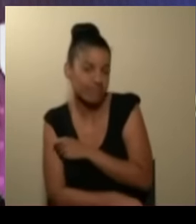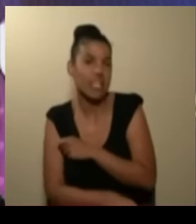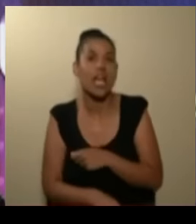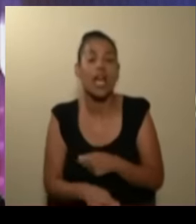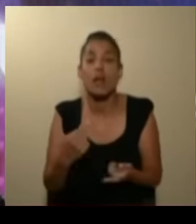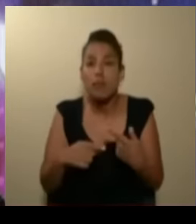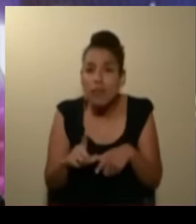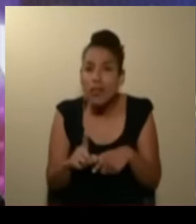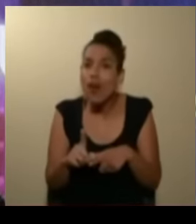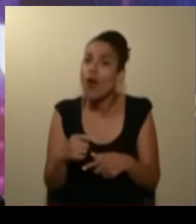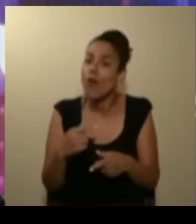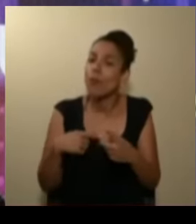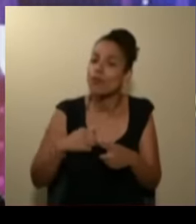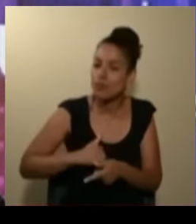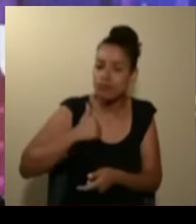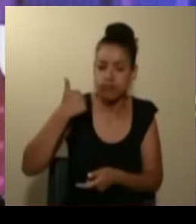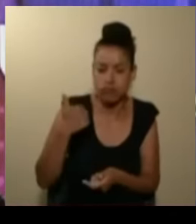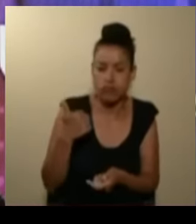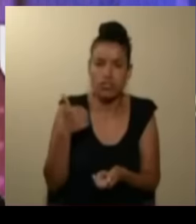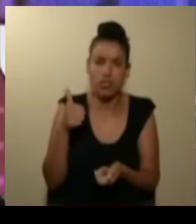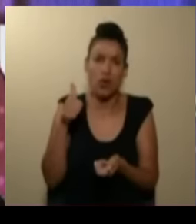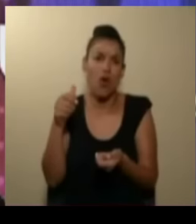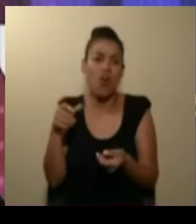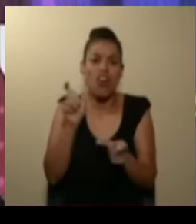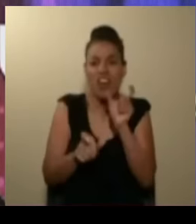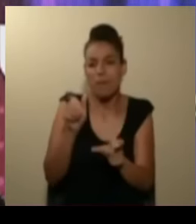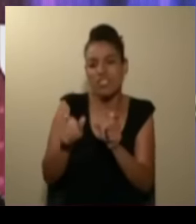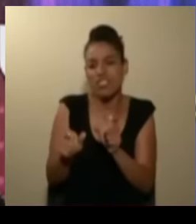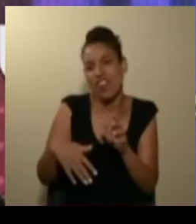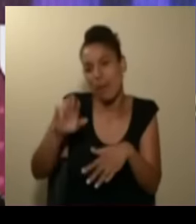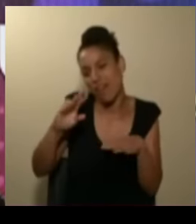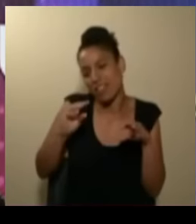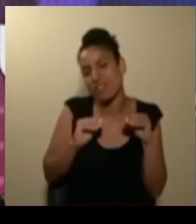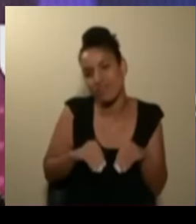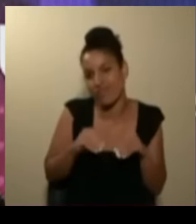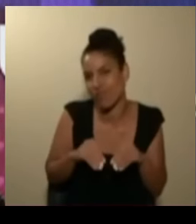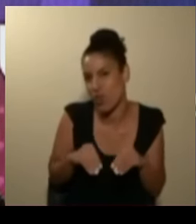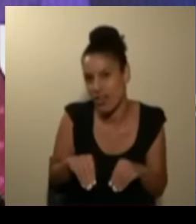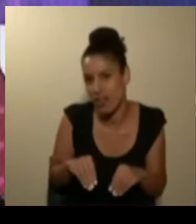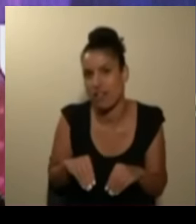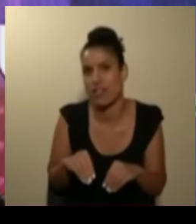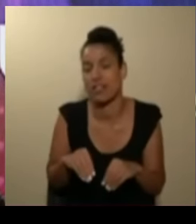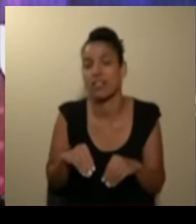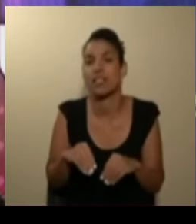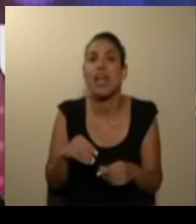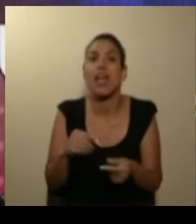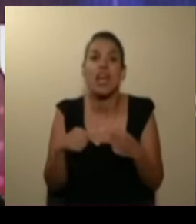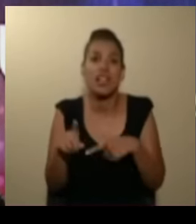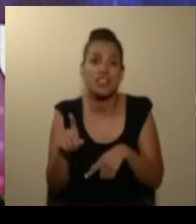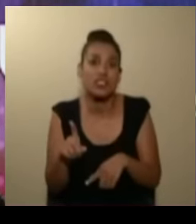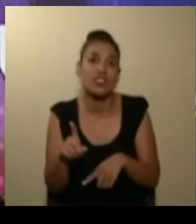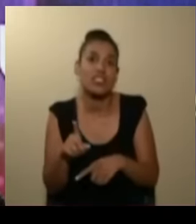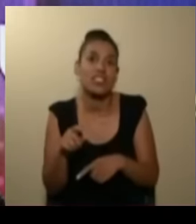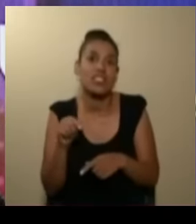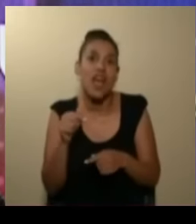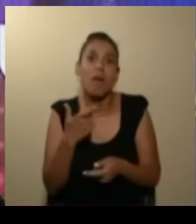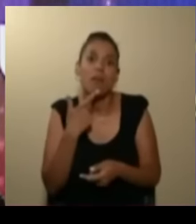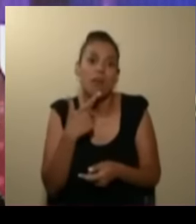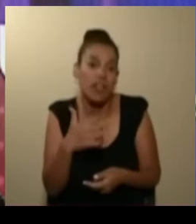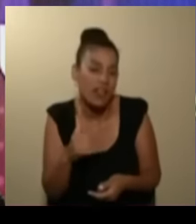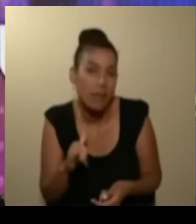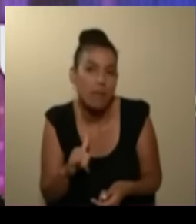todo con la gente más vulnerable, la del narcomenudeo, la Donna Summer, que tiene casi la misma